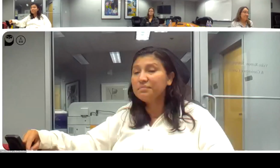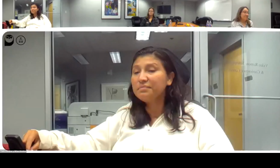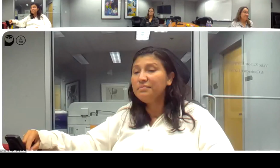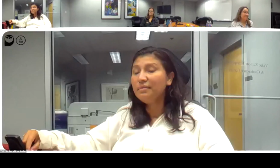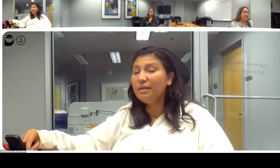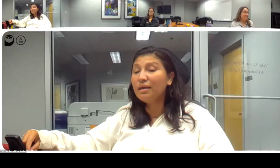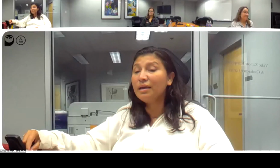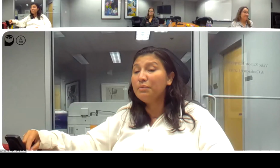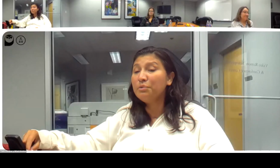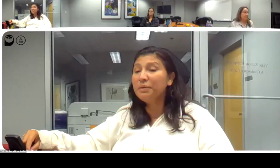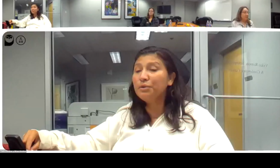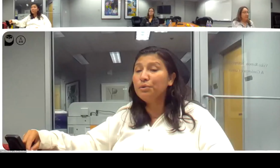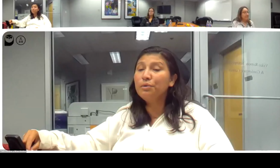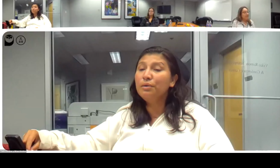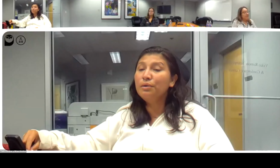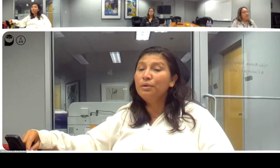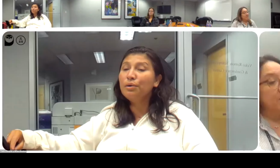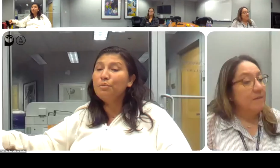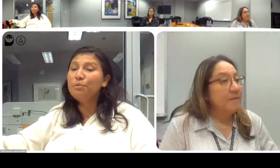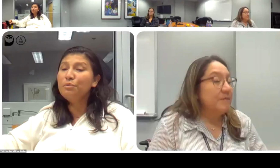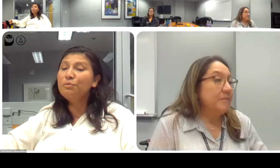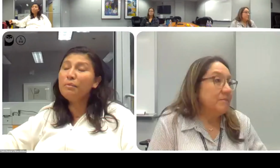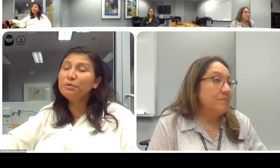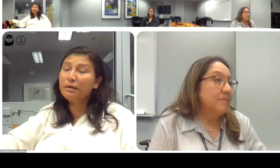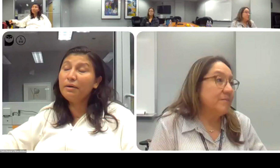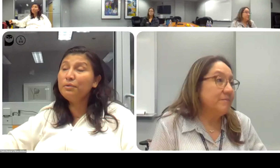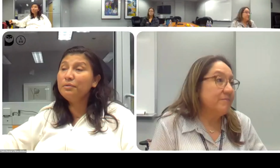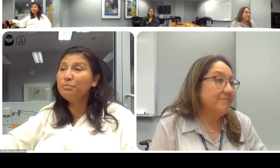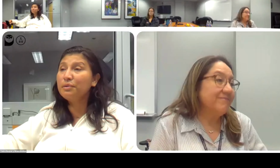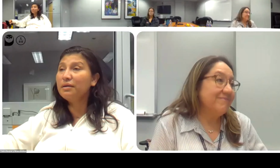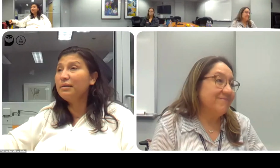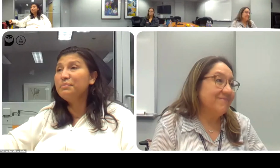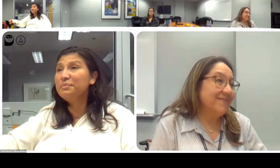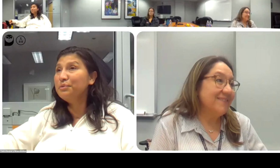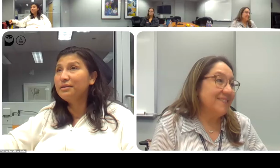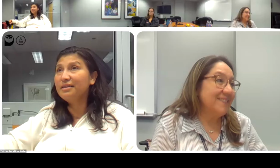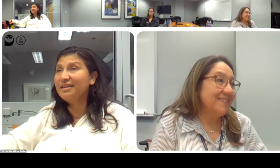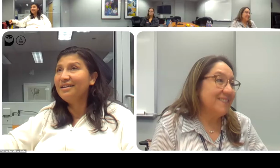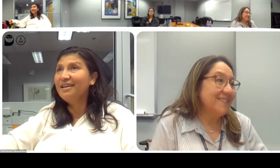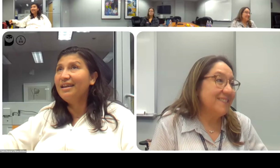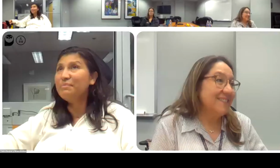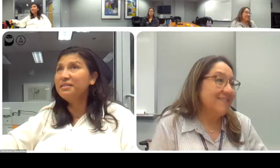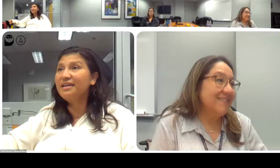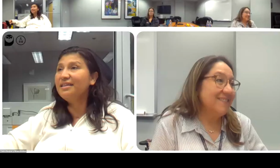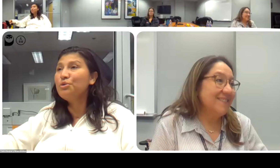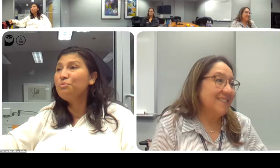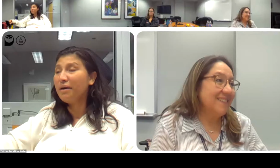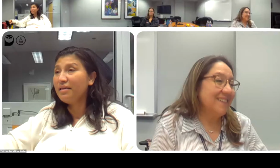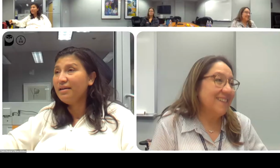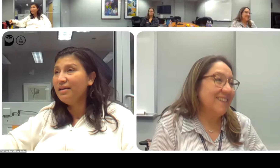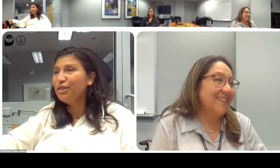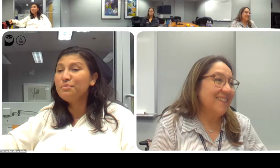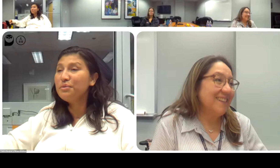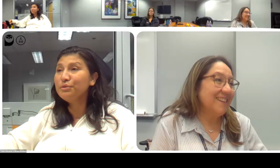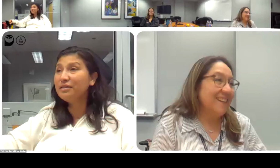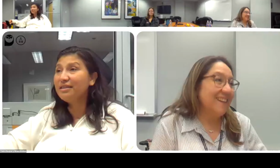ella que estamos viendo cómo buscamos trabajo, porque a mí me gusta tener la mentalidad